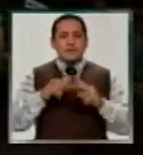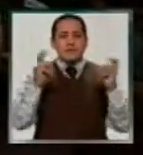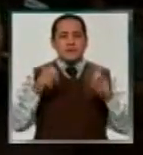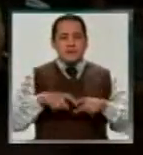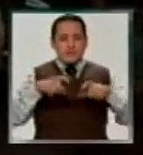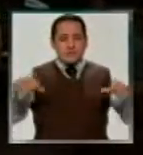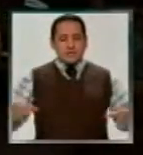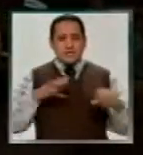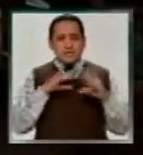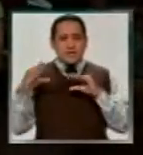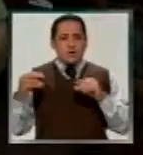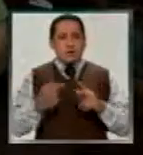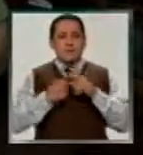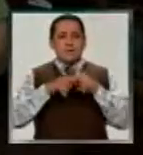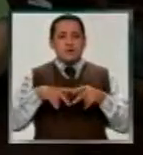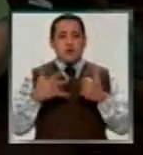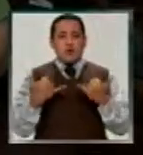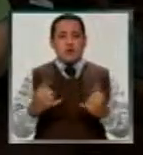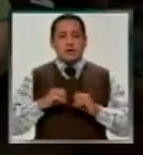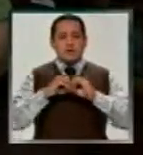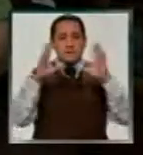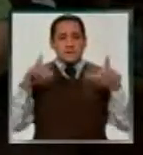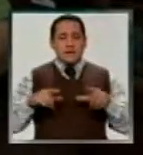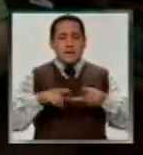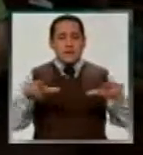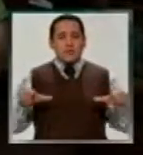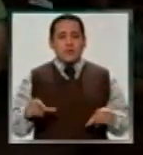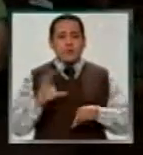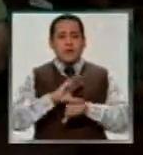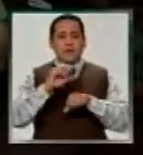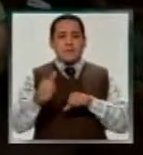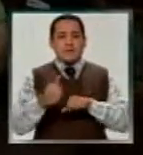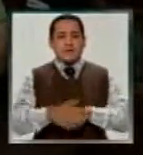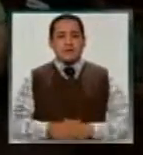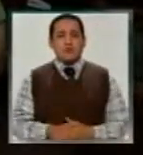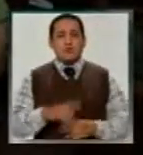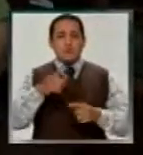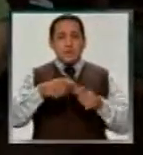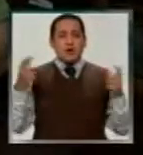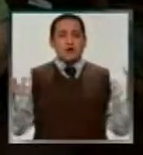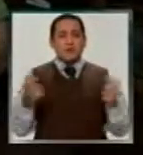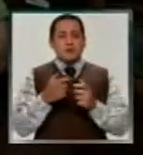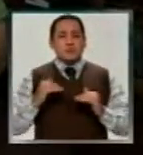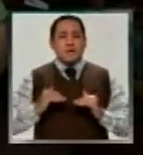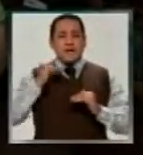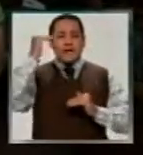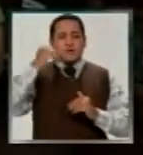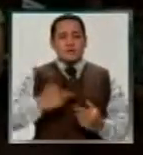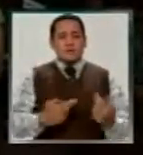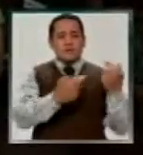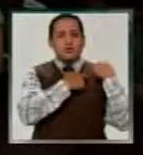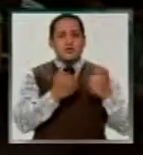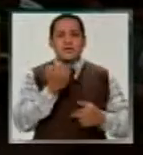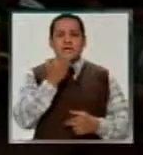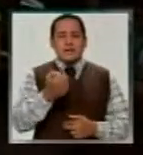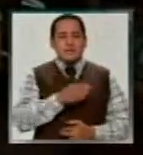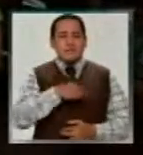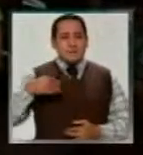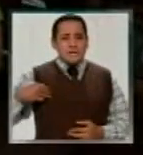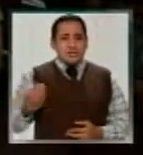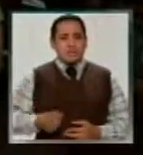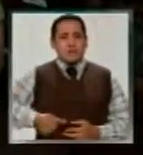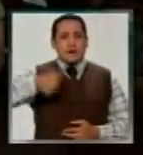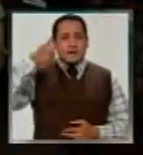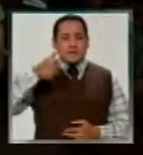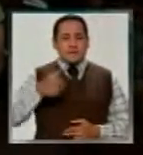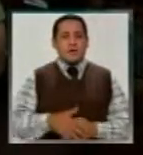que se reinició el día de hoy en la provincia de cajamarca una comisión de alto nivel presidida por el presidente del Consejo de